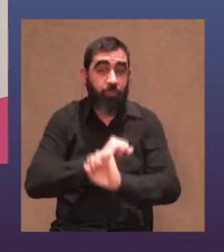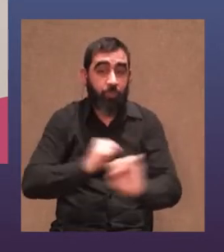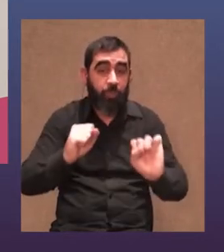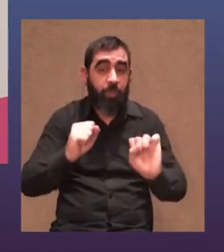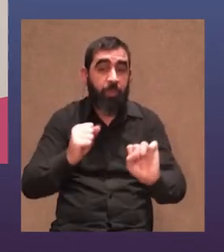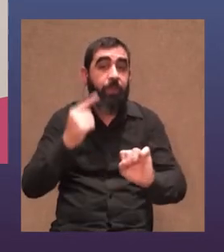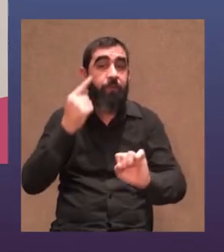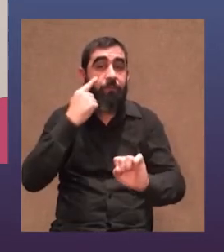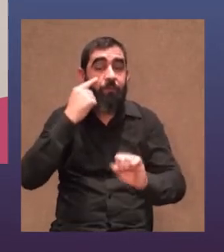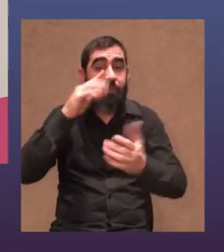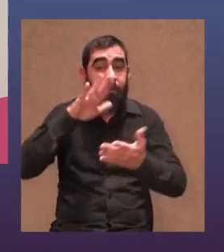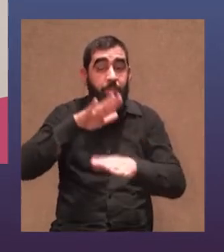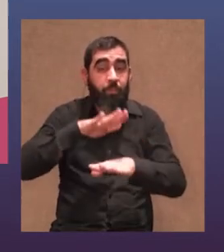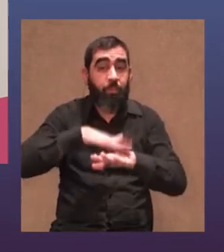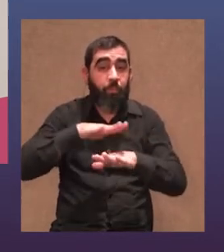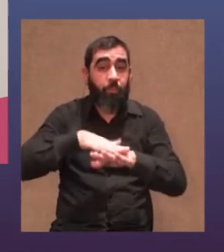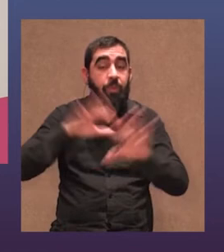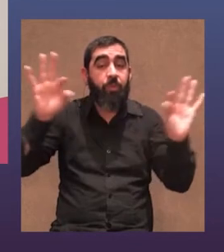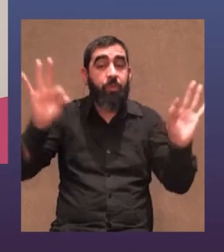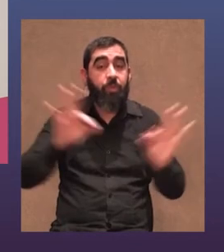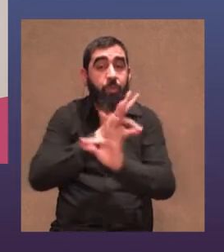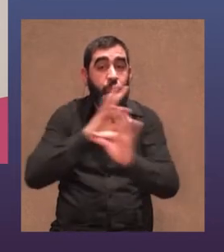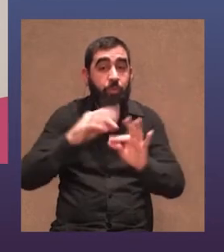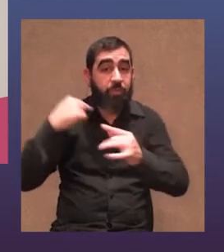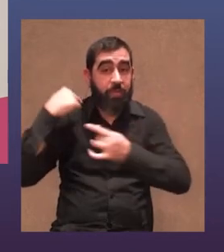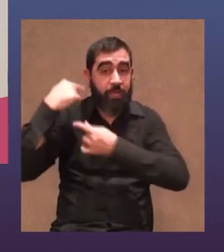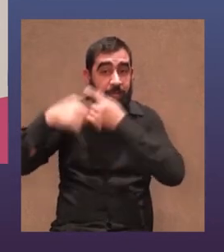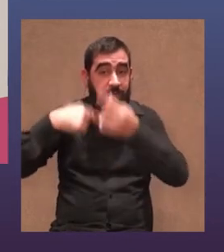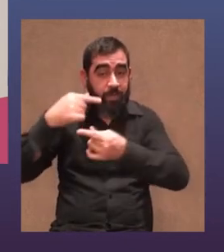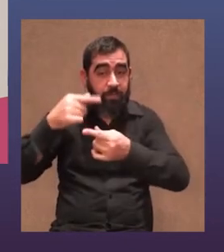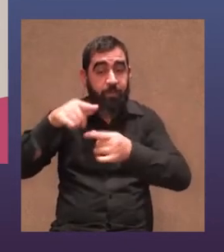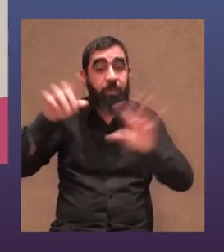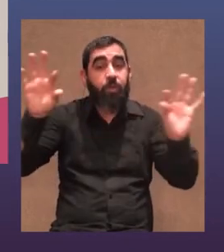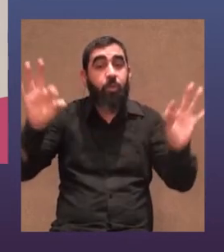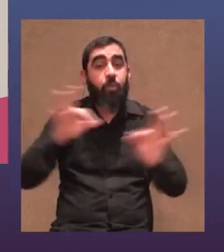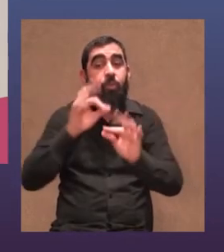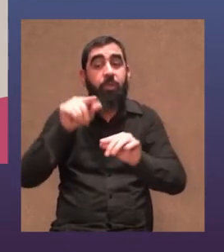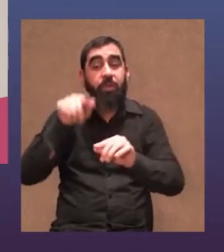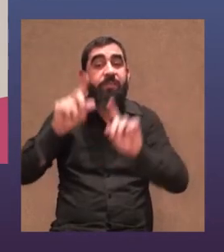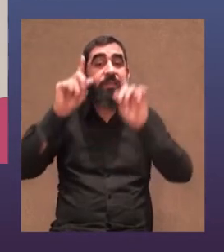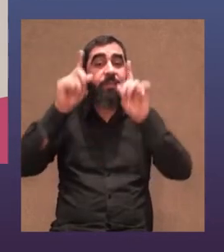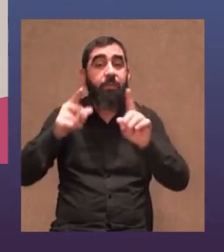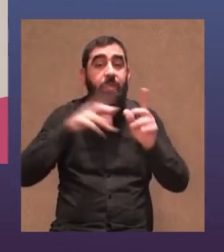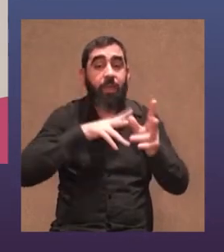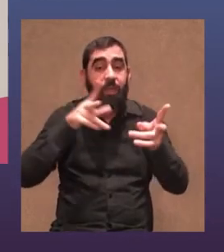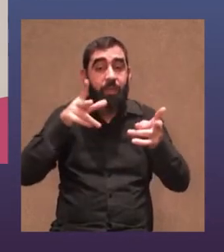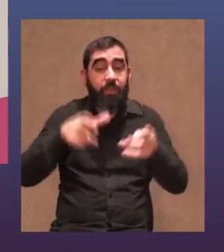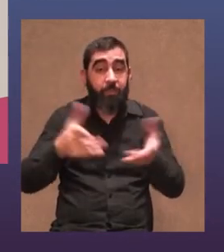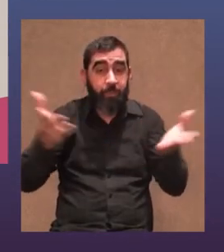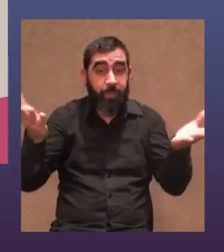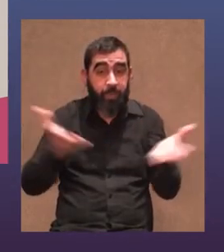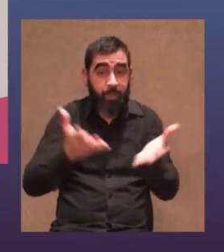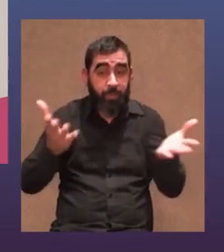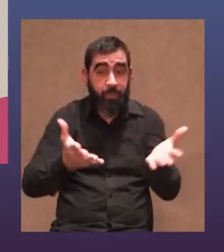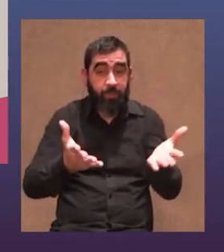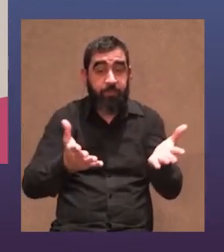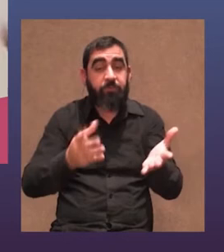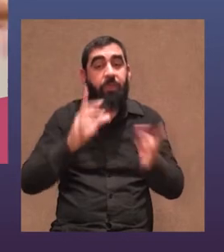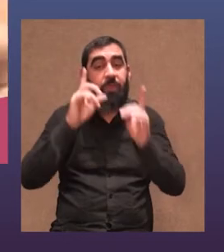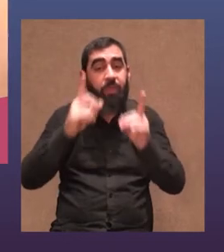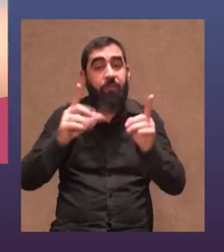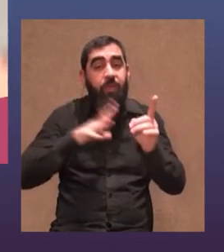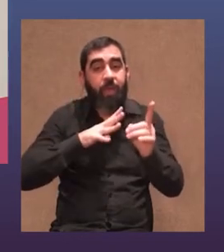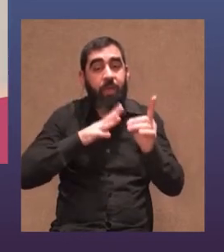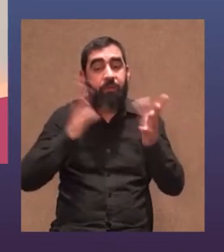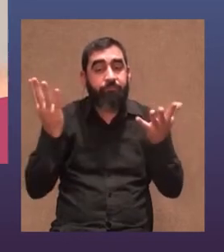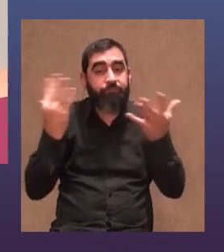de vivir la música clásica, pero bueno, la música clásica también está en una etapa en la cual tiene que haber una